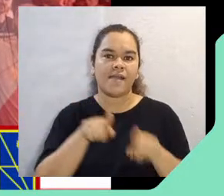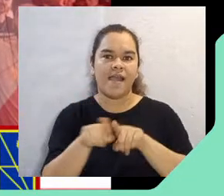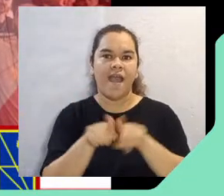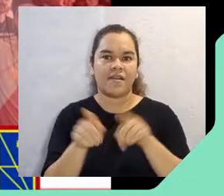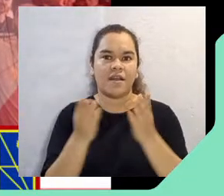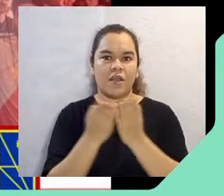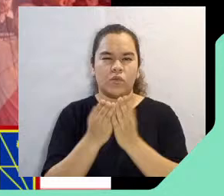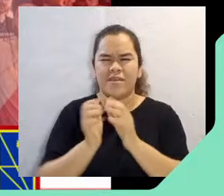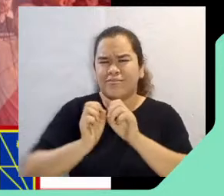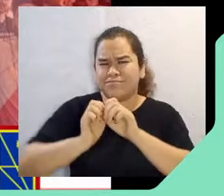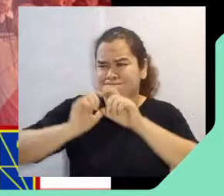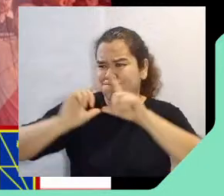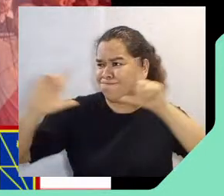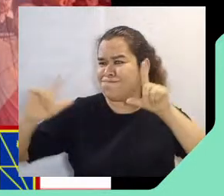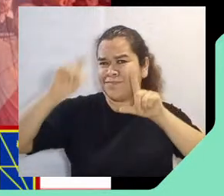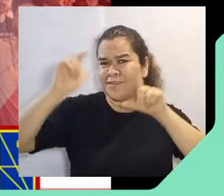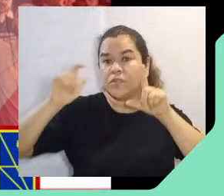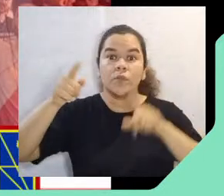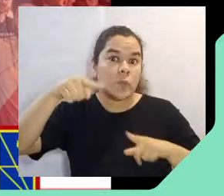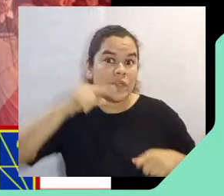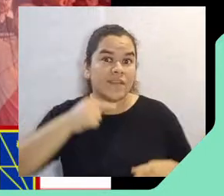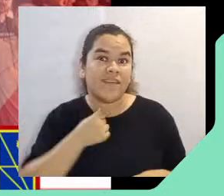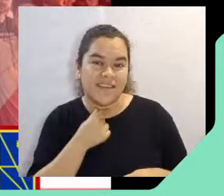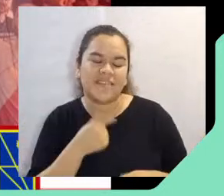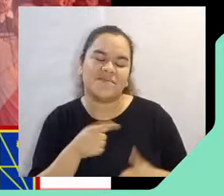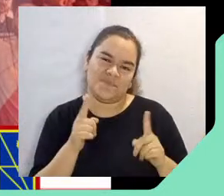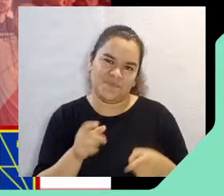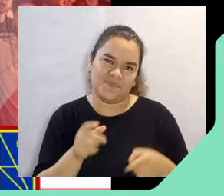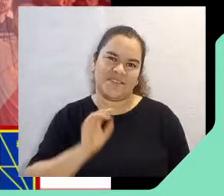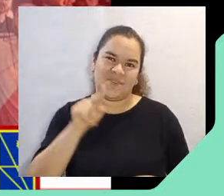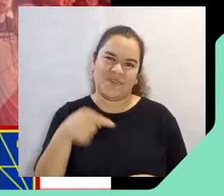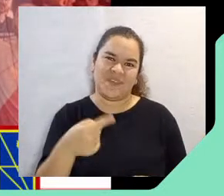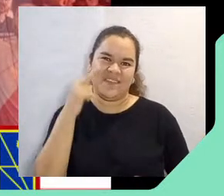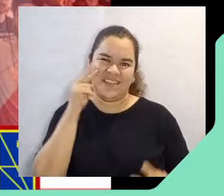sumarse, los esperamos a todos el año que viene.